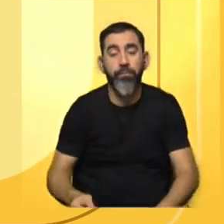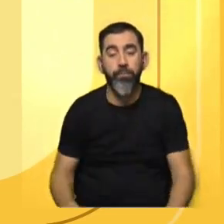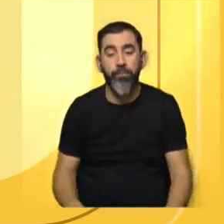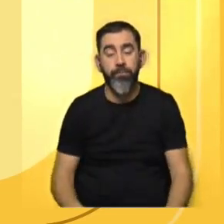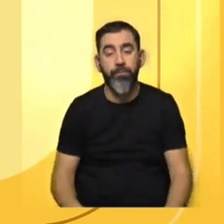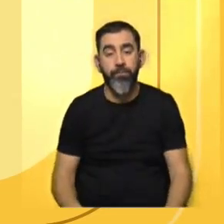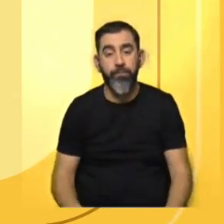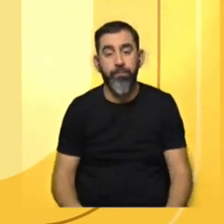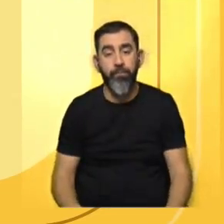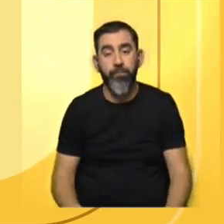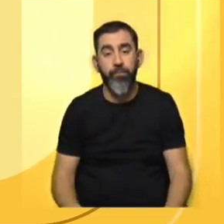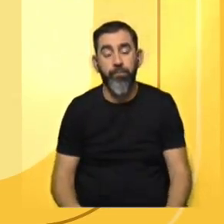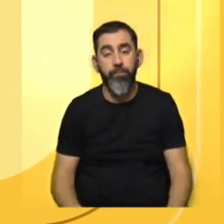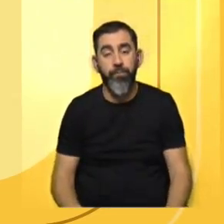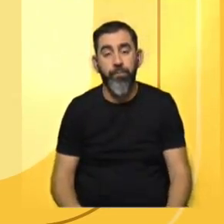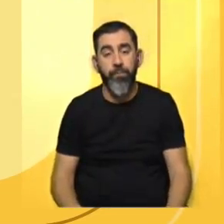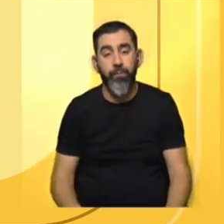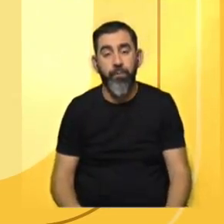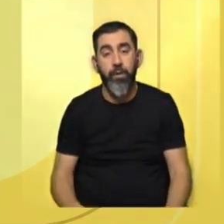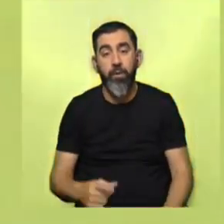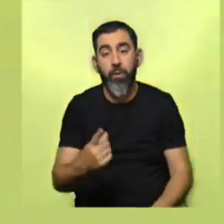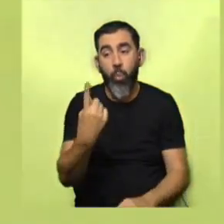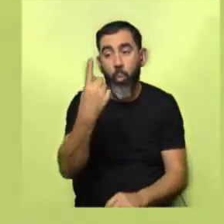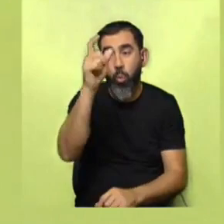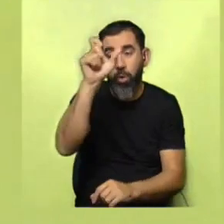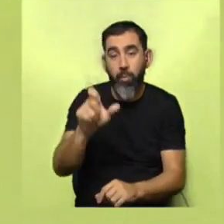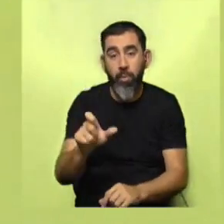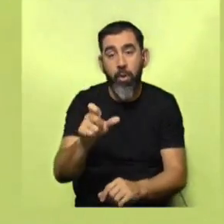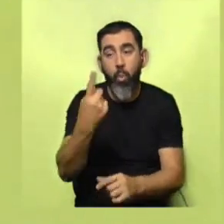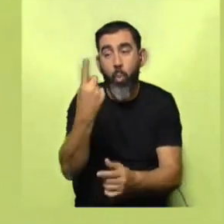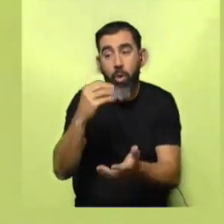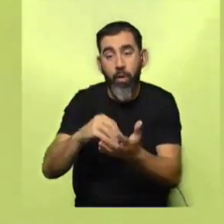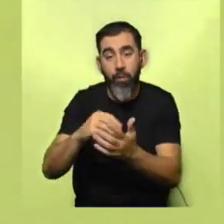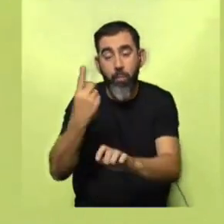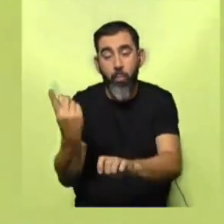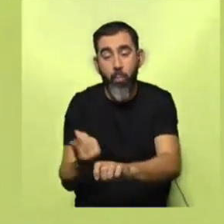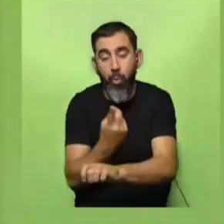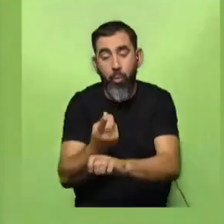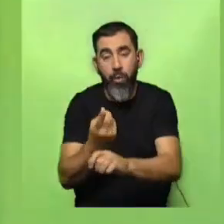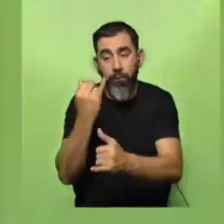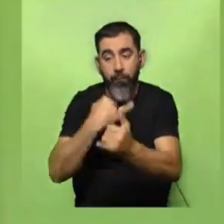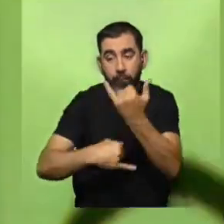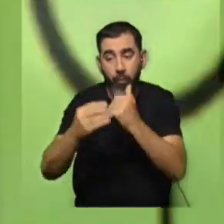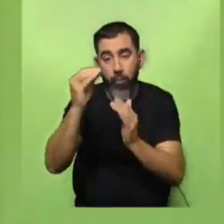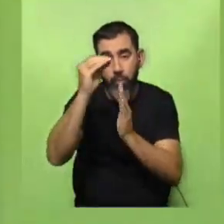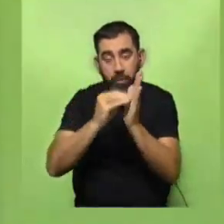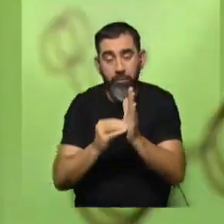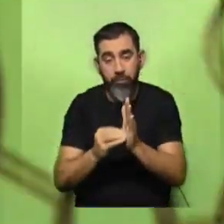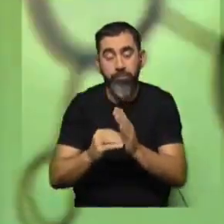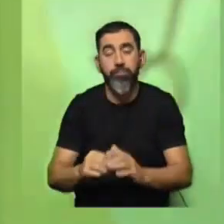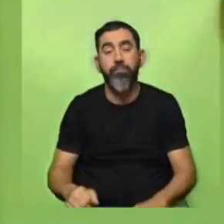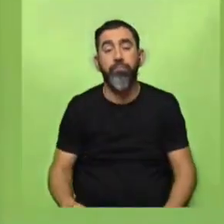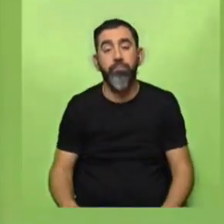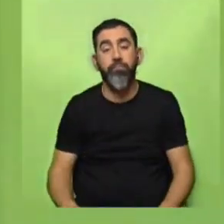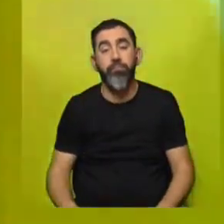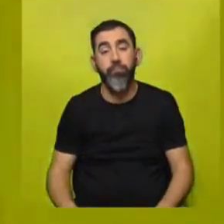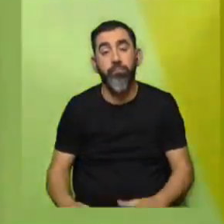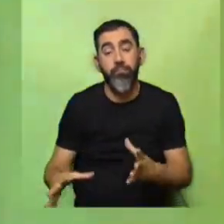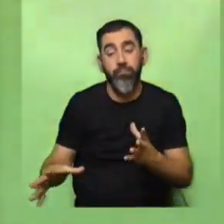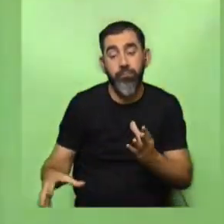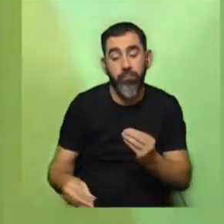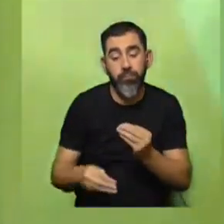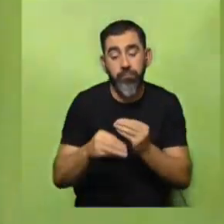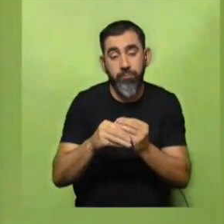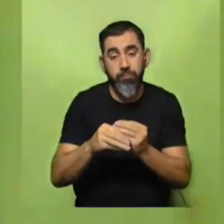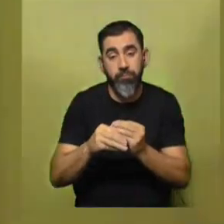y también tenemos... O sea, al ser convencionales necesitan una persona que una vez por hora... tome los datos. Exactamente, bien. Y para poder de alguna manera complementar